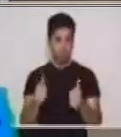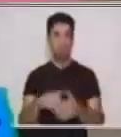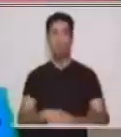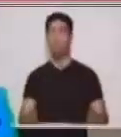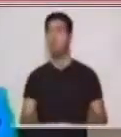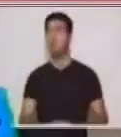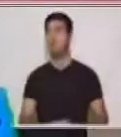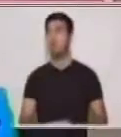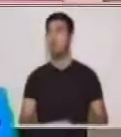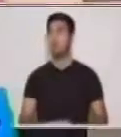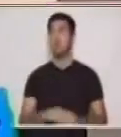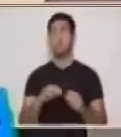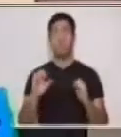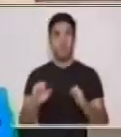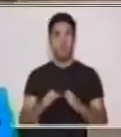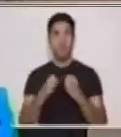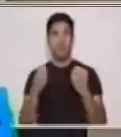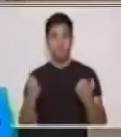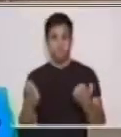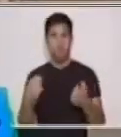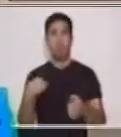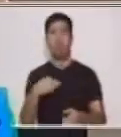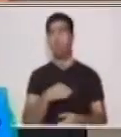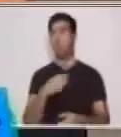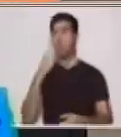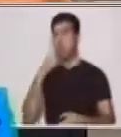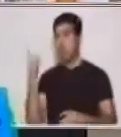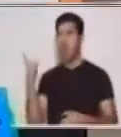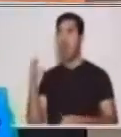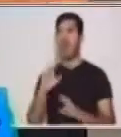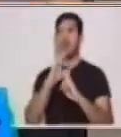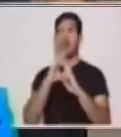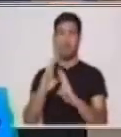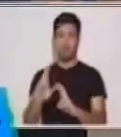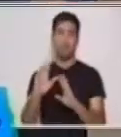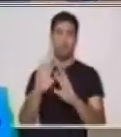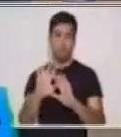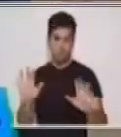tamaño. Entonces podemos responderle a la niña.